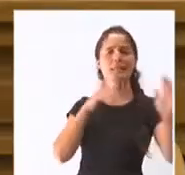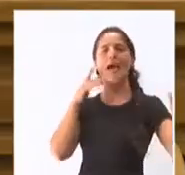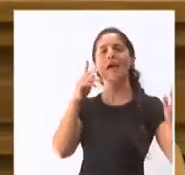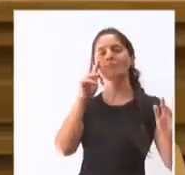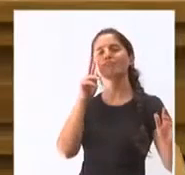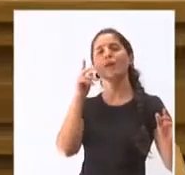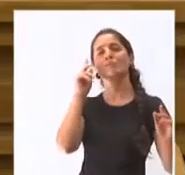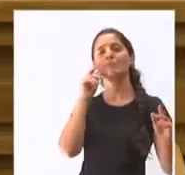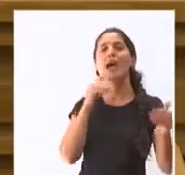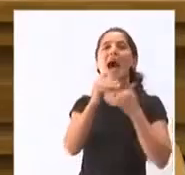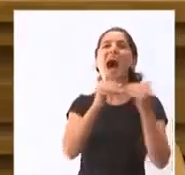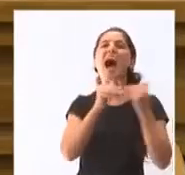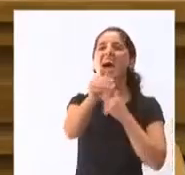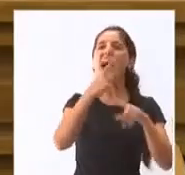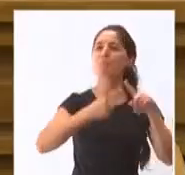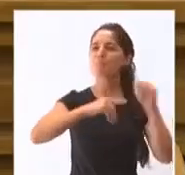sobre la mesa